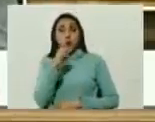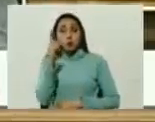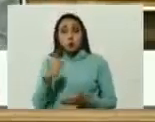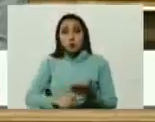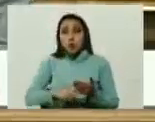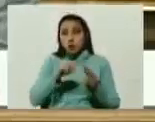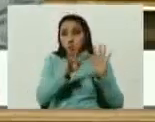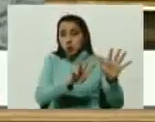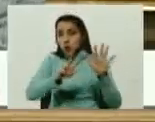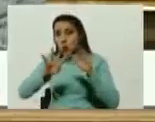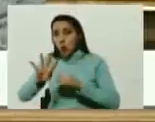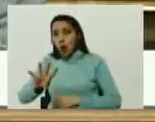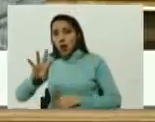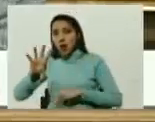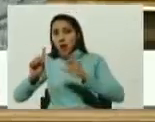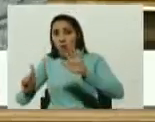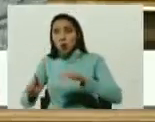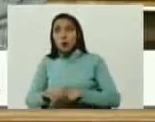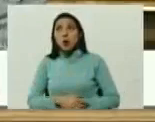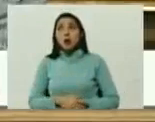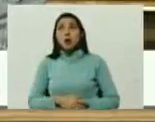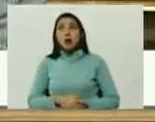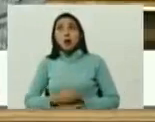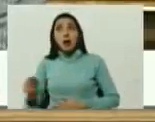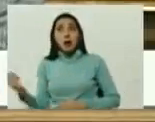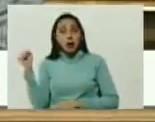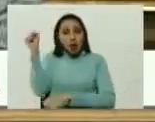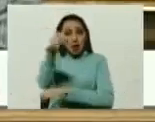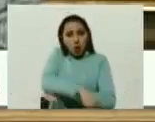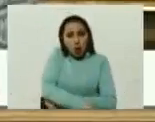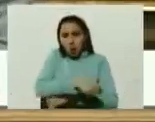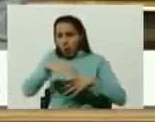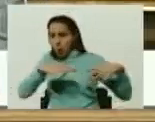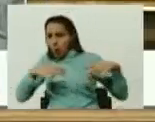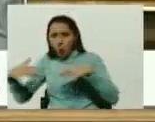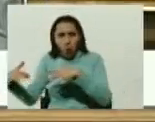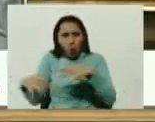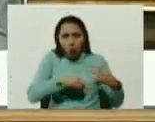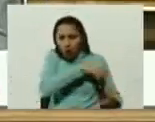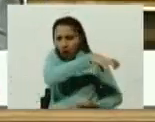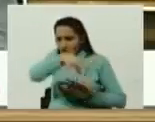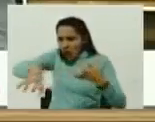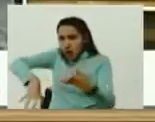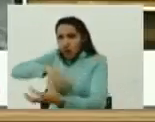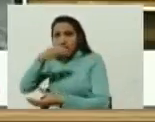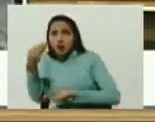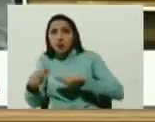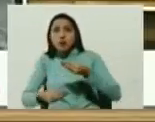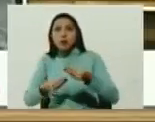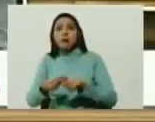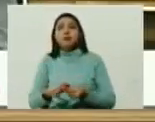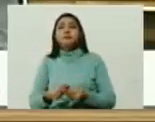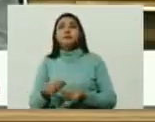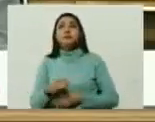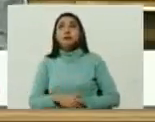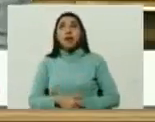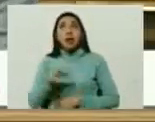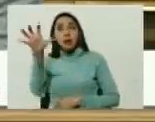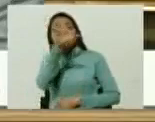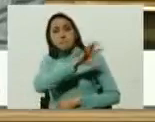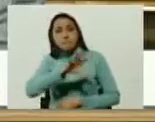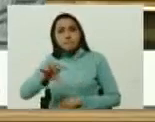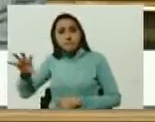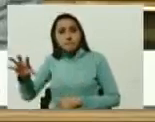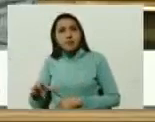derrotar a las tropas del fascismo y la ultraderecha que aliados con y países extranjeros que